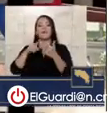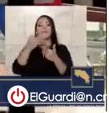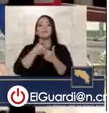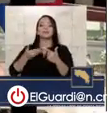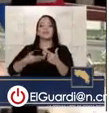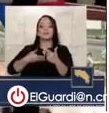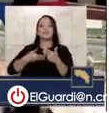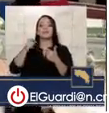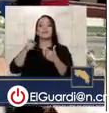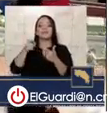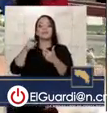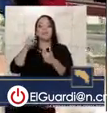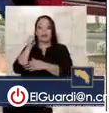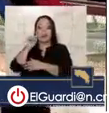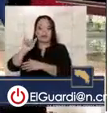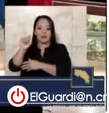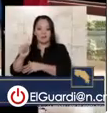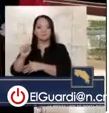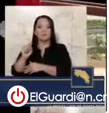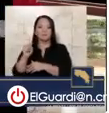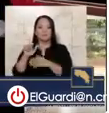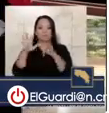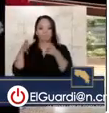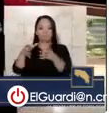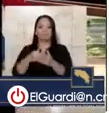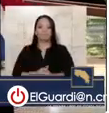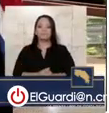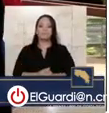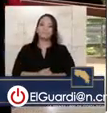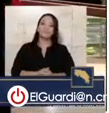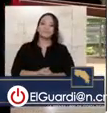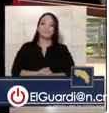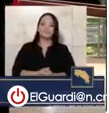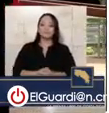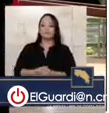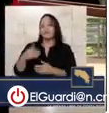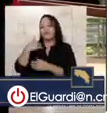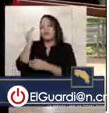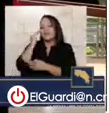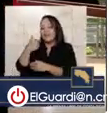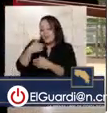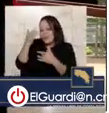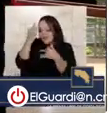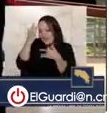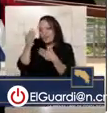presidente ejecutivo de Acueductos y Alcantarillados. Yo sé que yo estoy resfriado, pero rímese un poquito